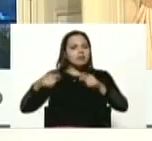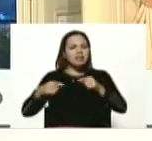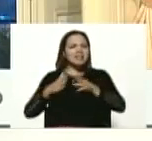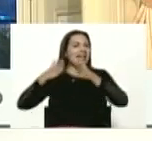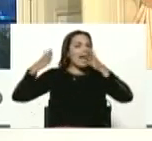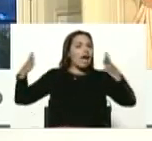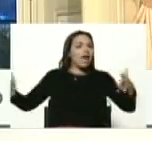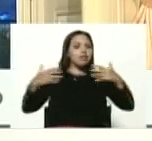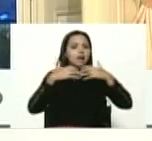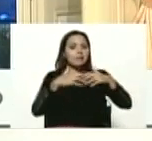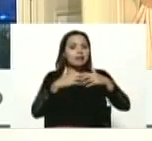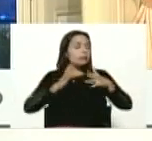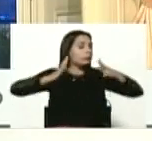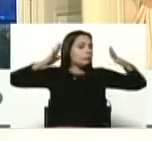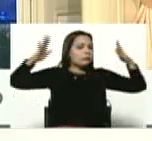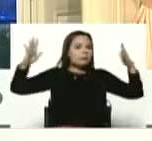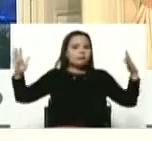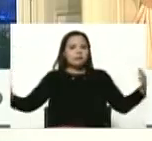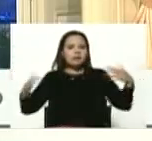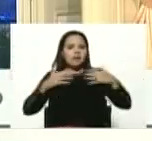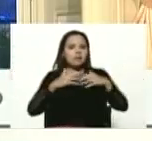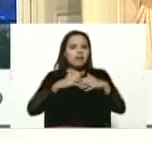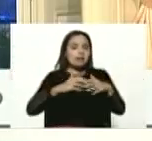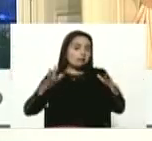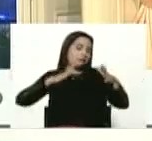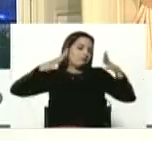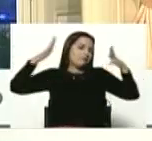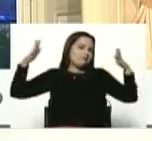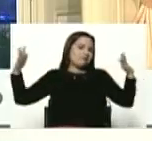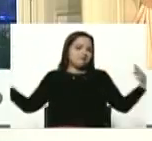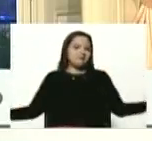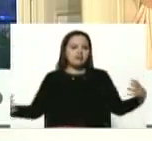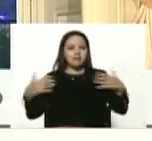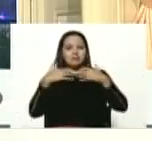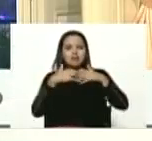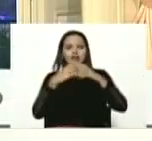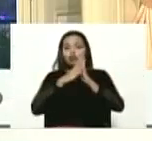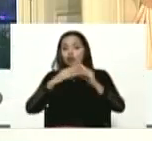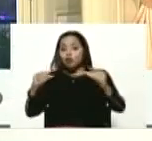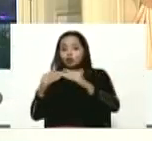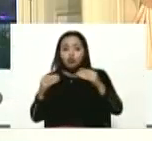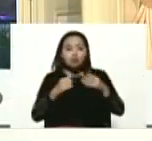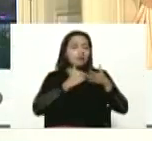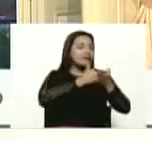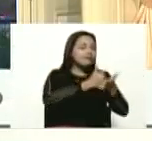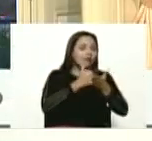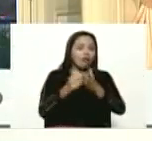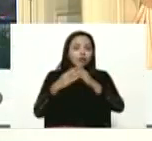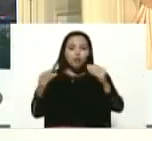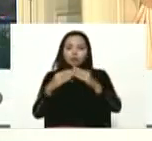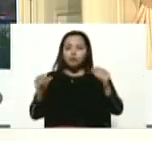grandes, grandotes, grandototes, todos, pues, todos, todos.